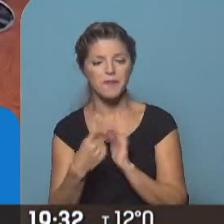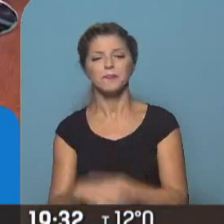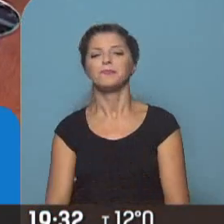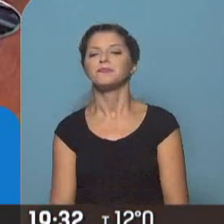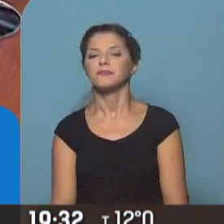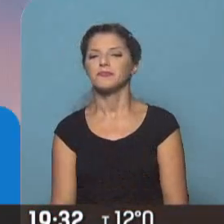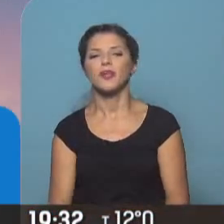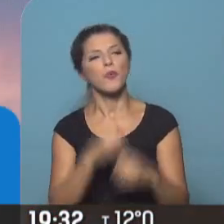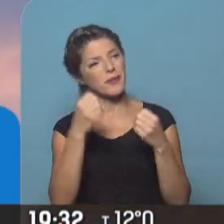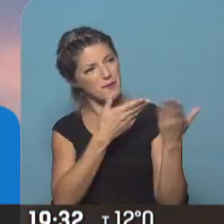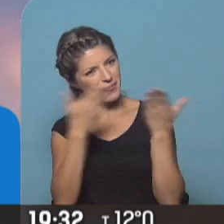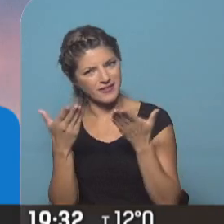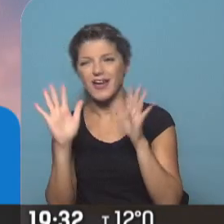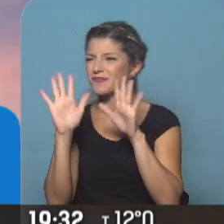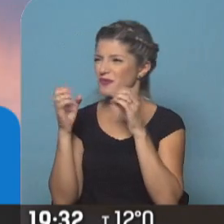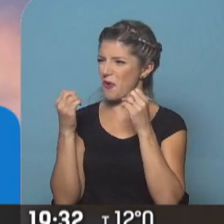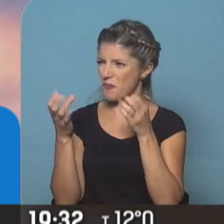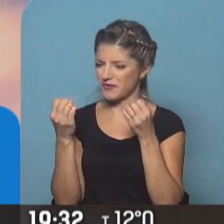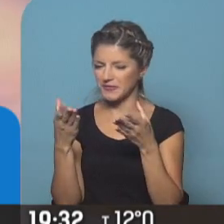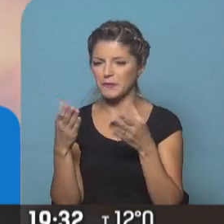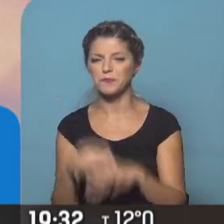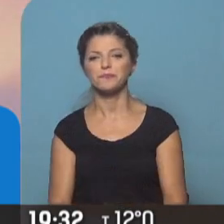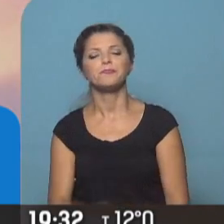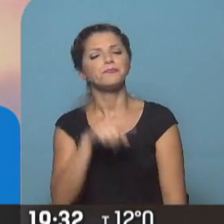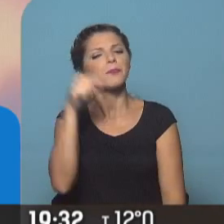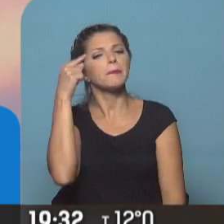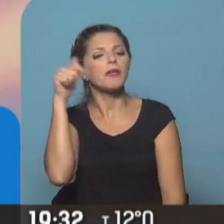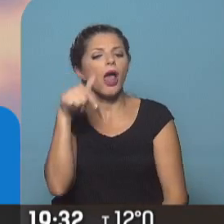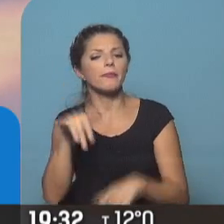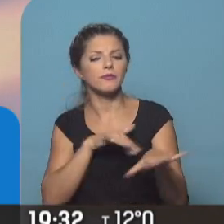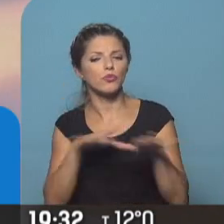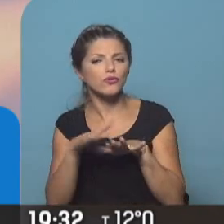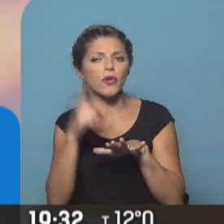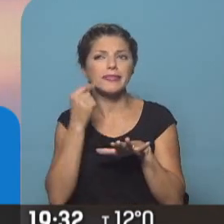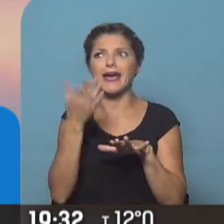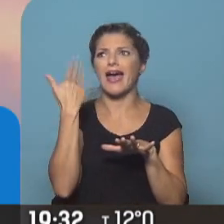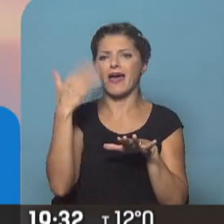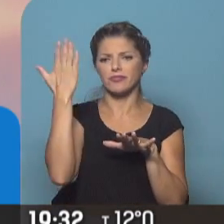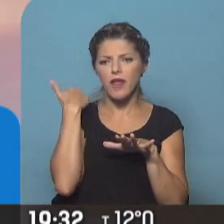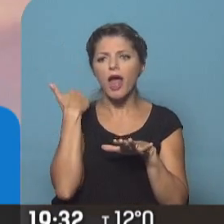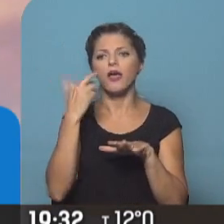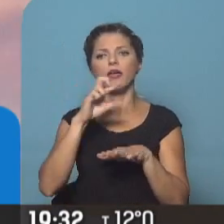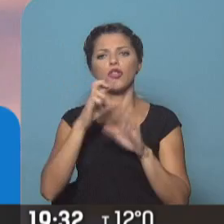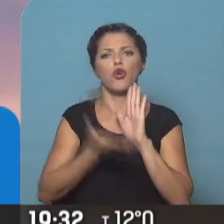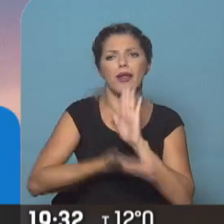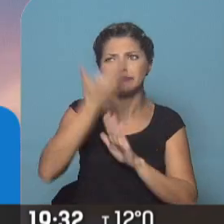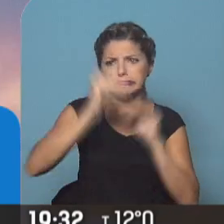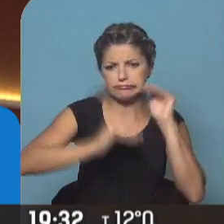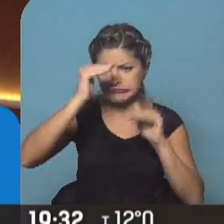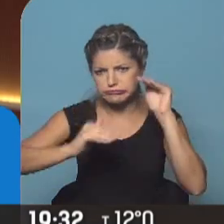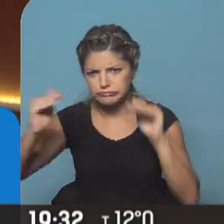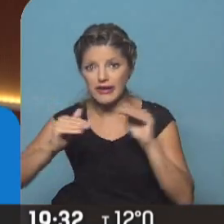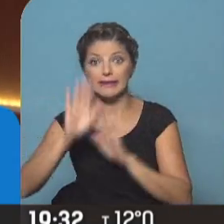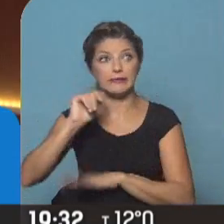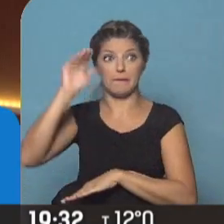Daniel? ¿Cómo estás? Bien, ¿cómo analiza toda esta situación que estamos viviendo después de estos días de corrida cambiaria y el supermartes que pasó esta semana?